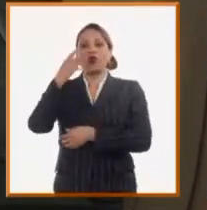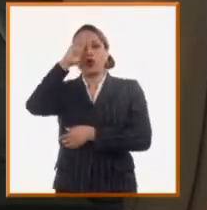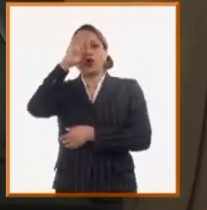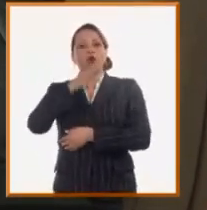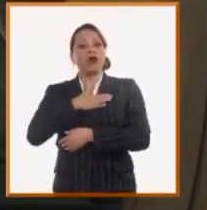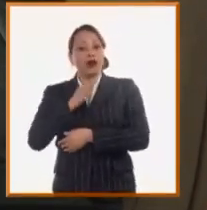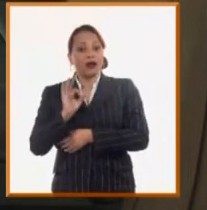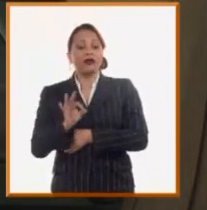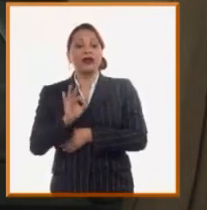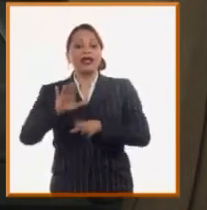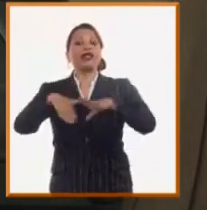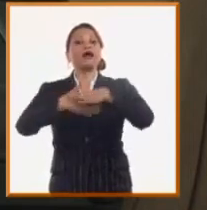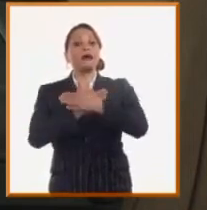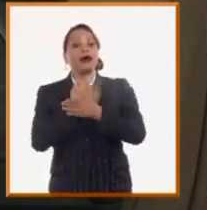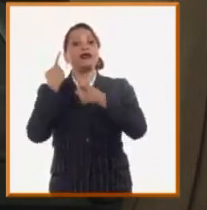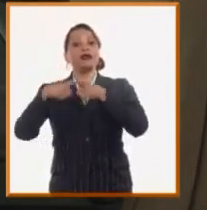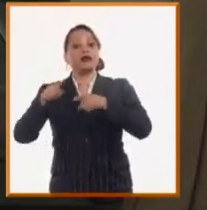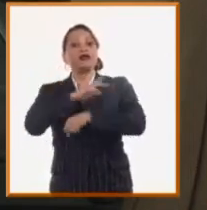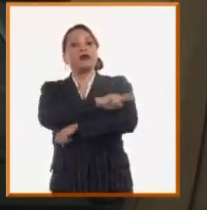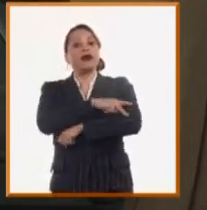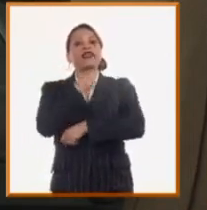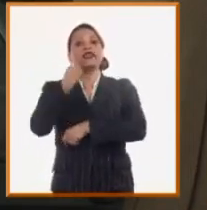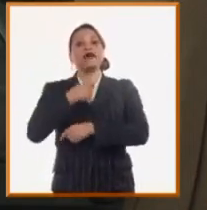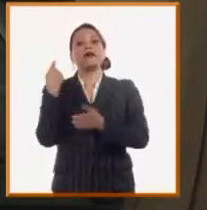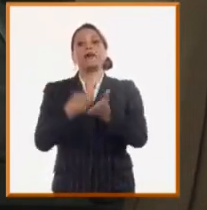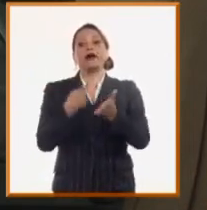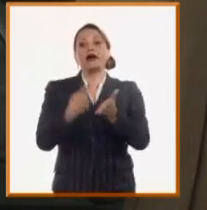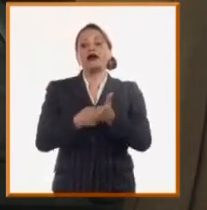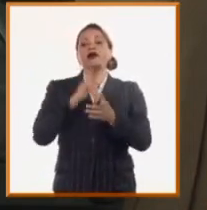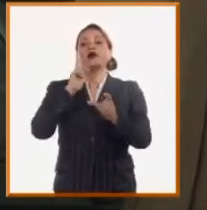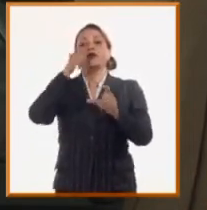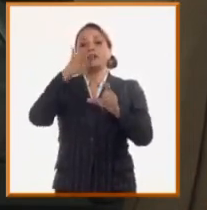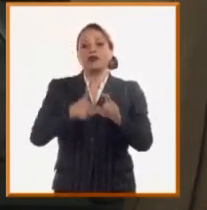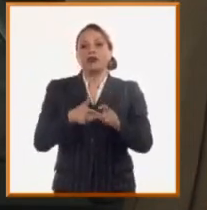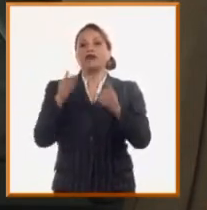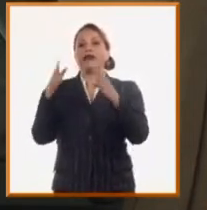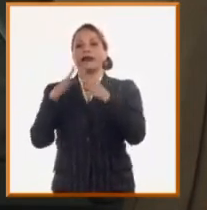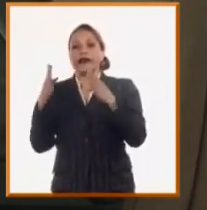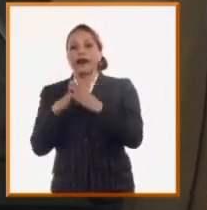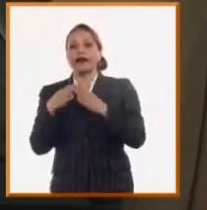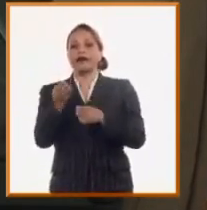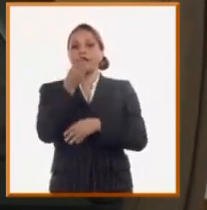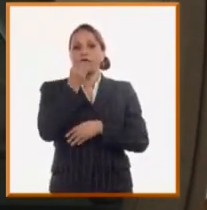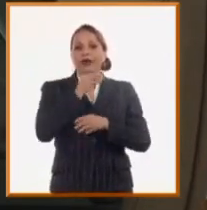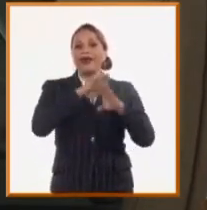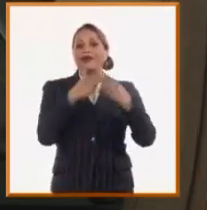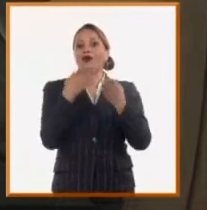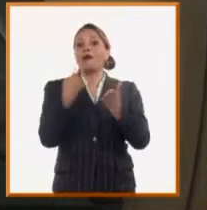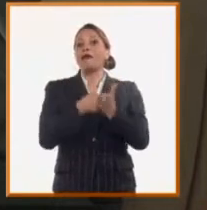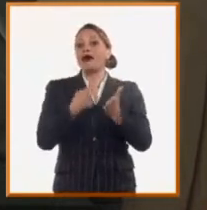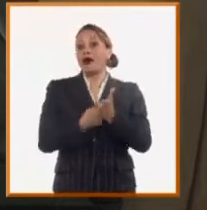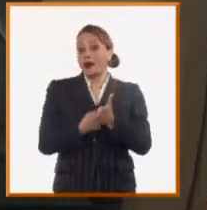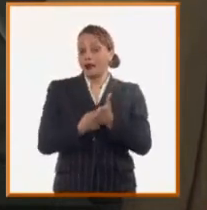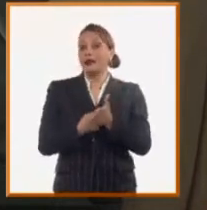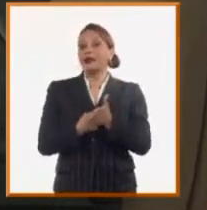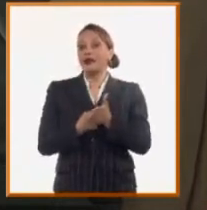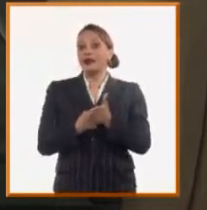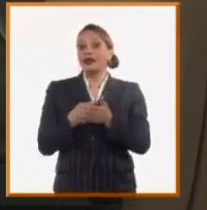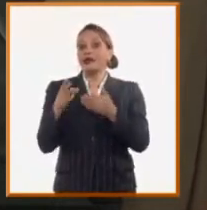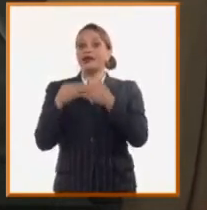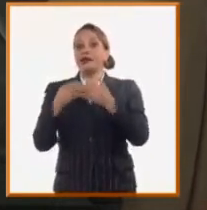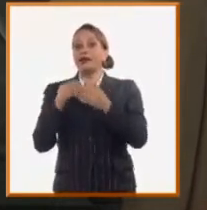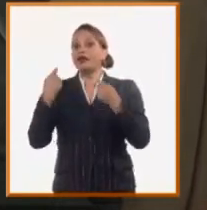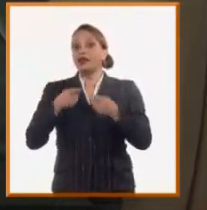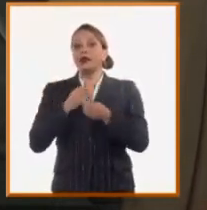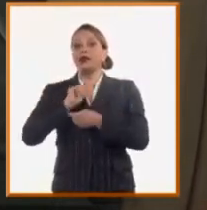Sí, porque las embajadas nuestras en el exterior tienen que pagar combustible, tienen que pagar la vivienda, tienen que pagar un grupo de cosas. Y eso es en divisa y hay que